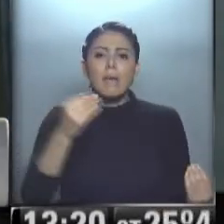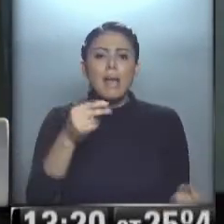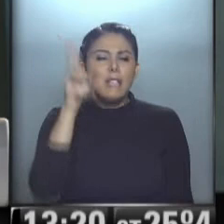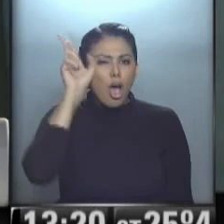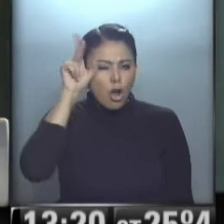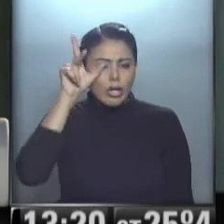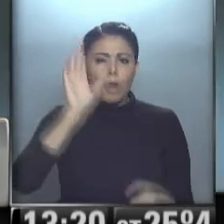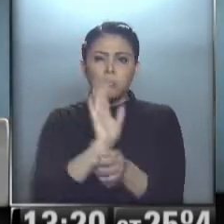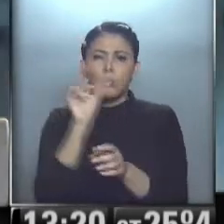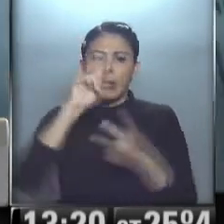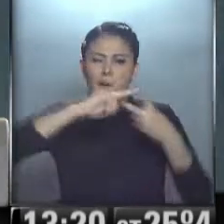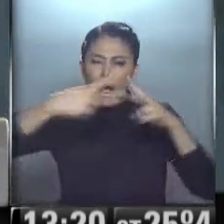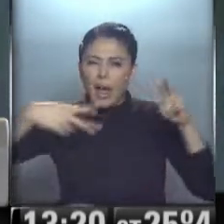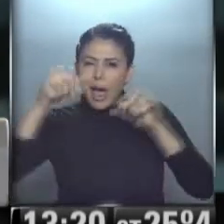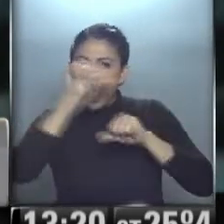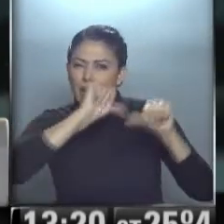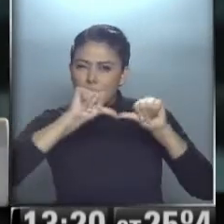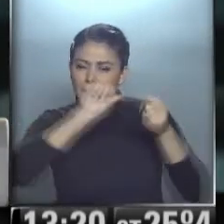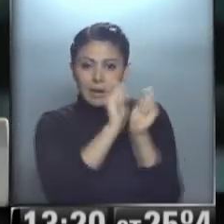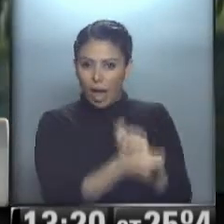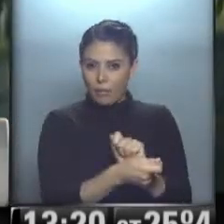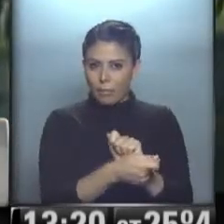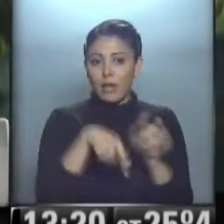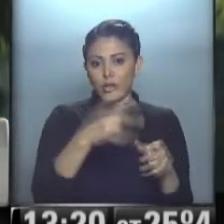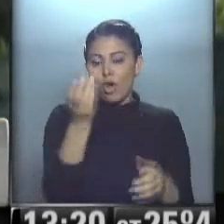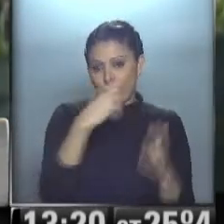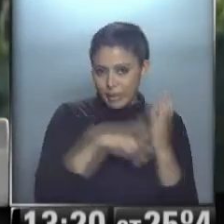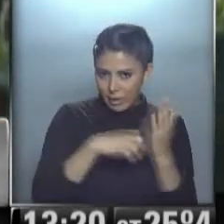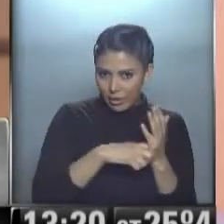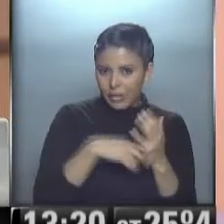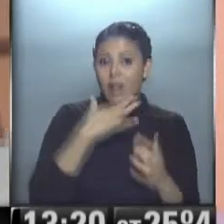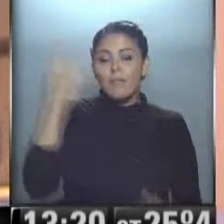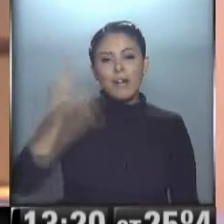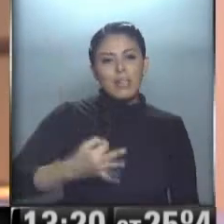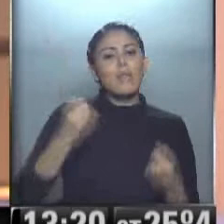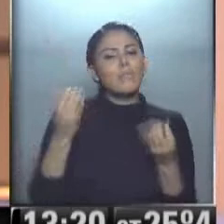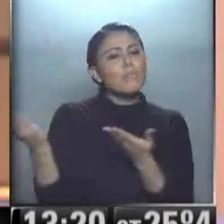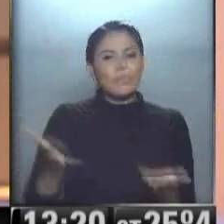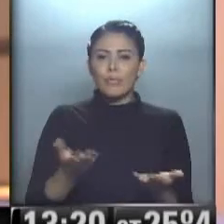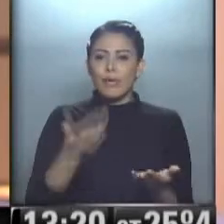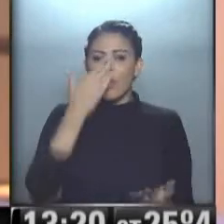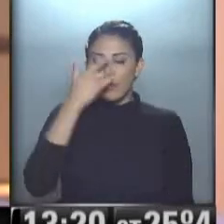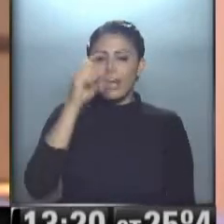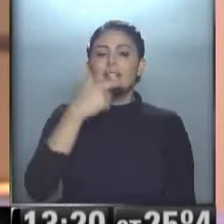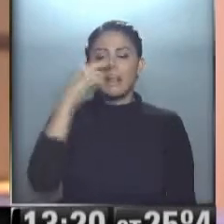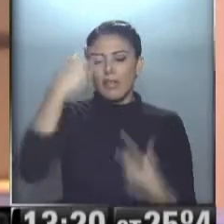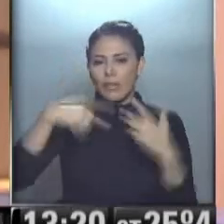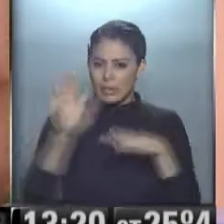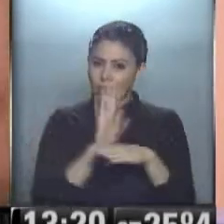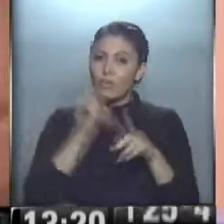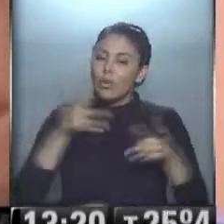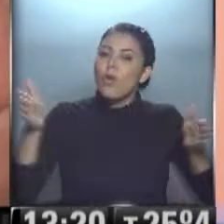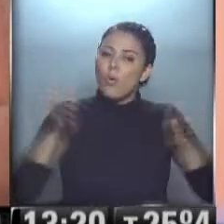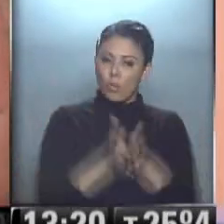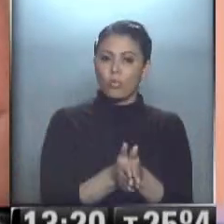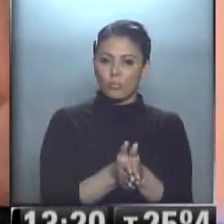alterados carnívoros mujer conejo siempre osada verónica chen bienvenida con luciano cáceres y también gloria carrá que acompañan a